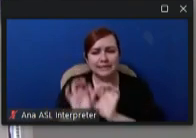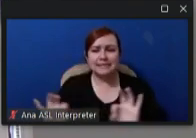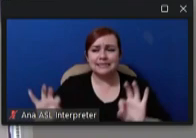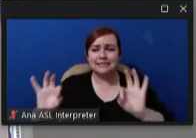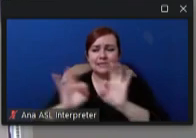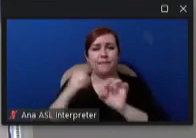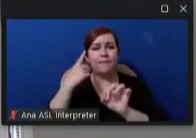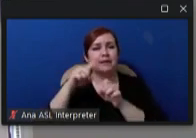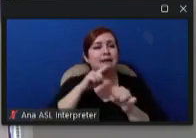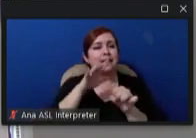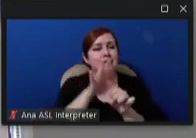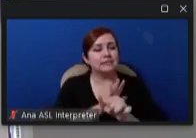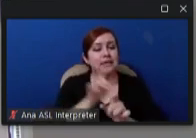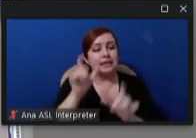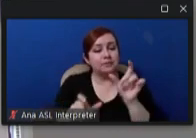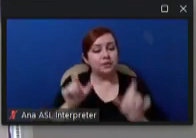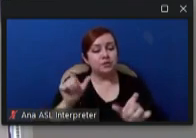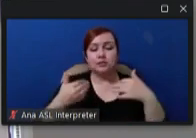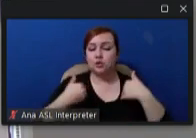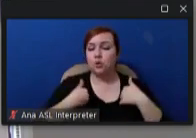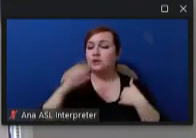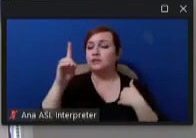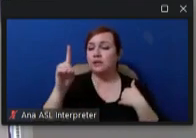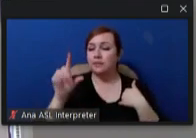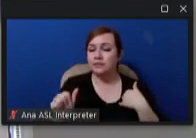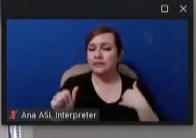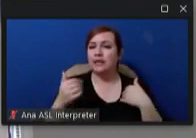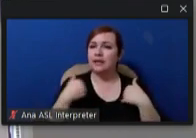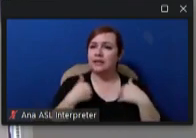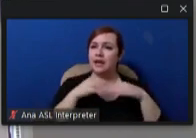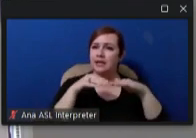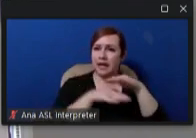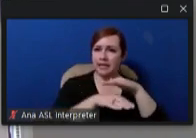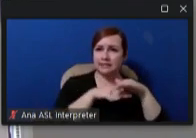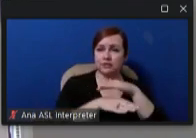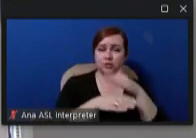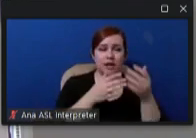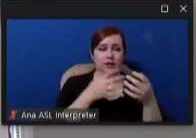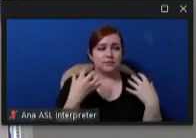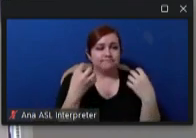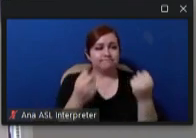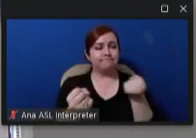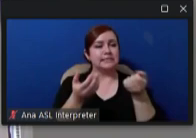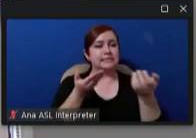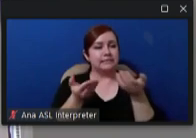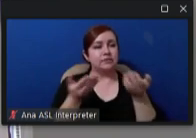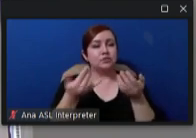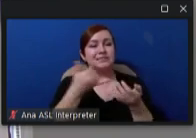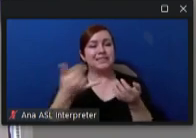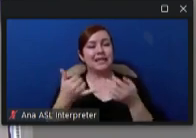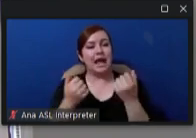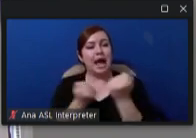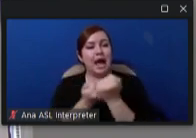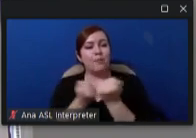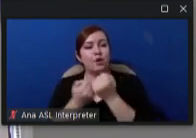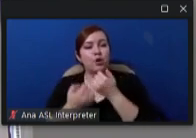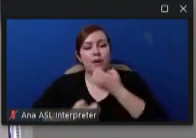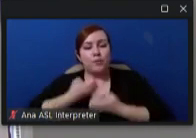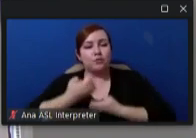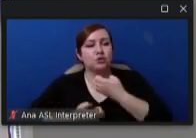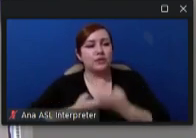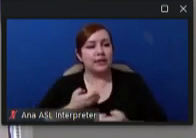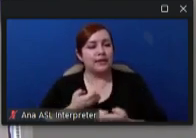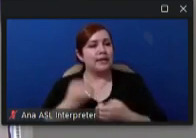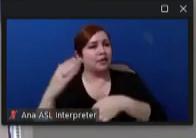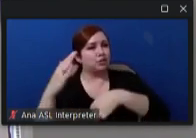las personas con discapacidad accedan a los servicios de salud y apoyo emocional. Es un llamado a la acción para el